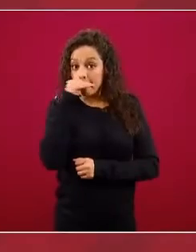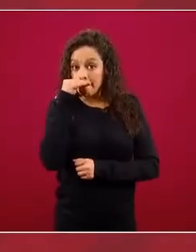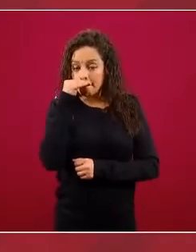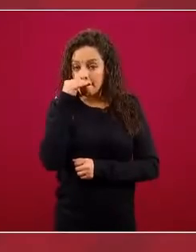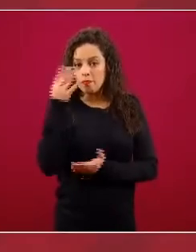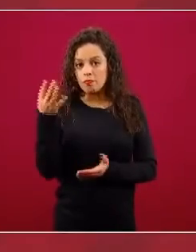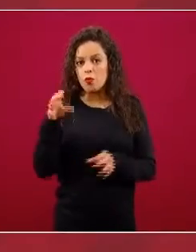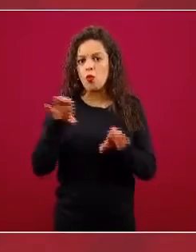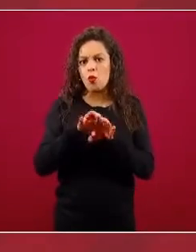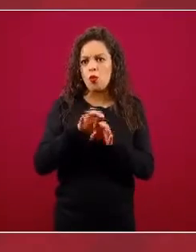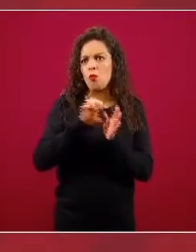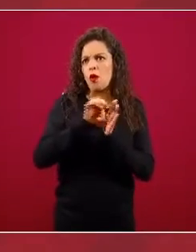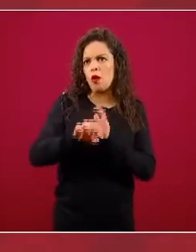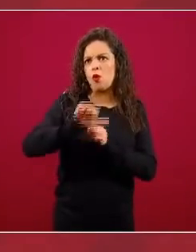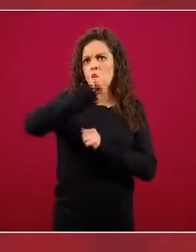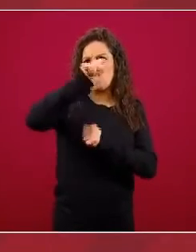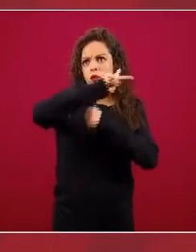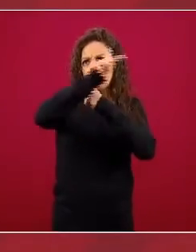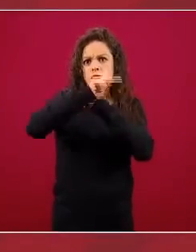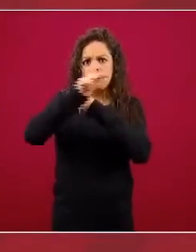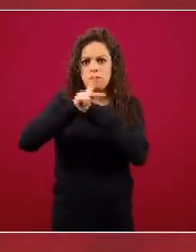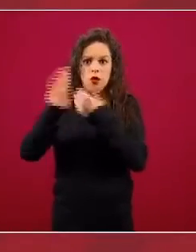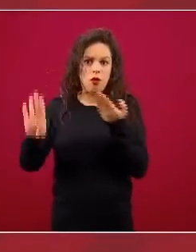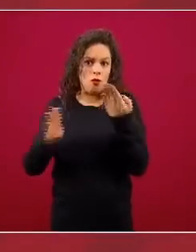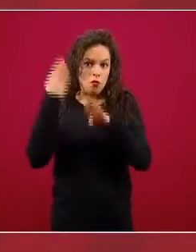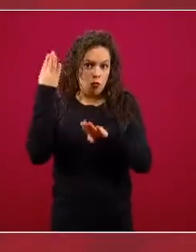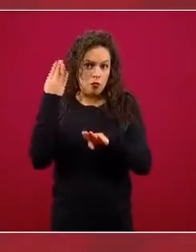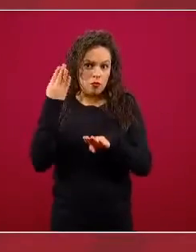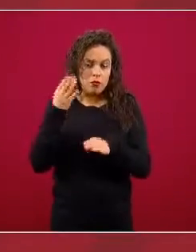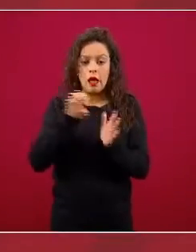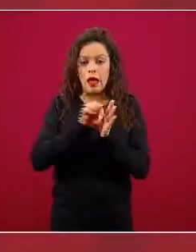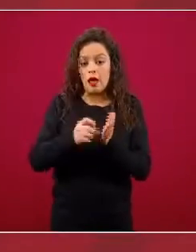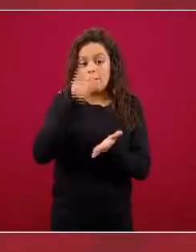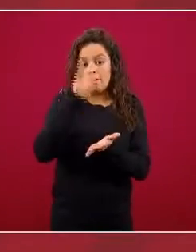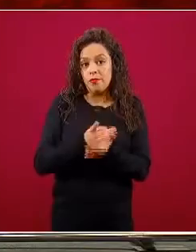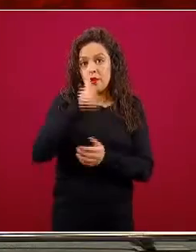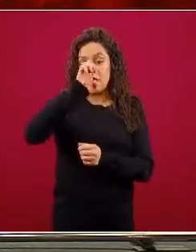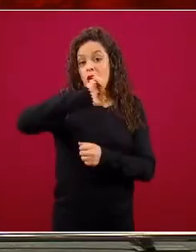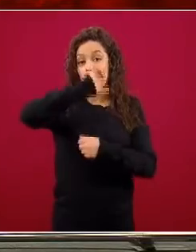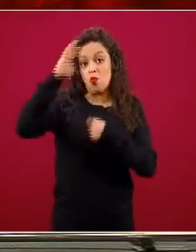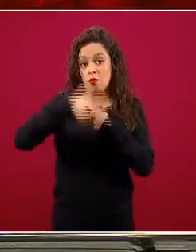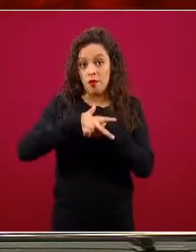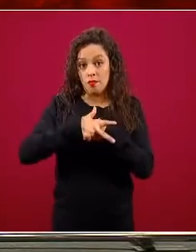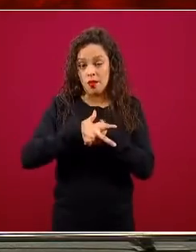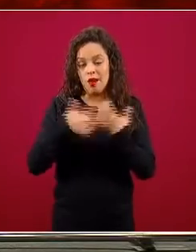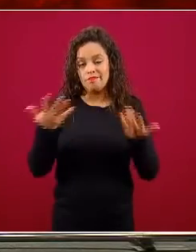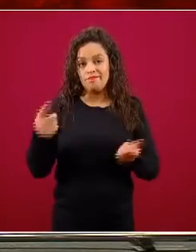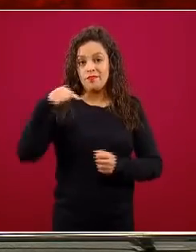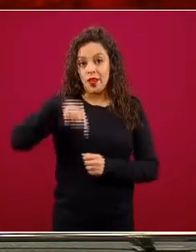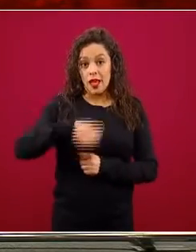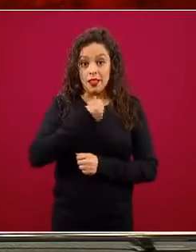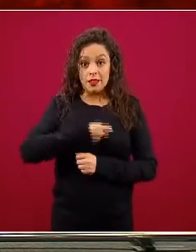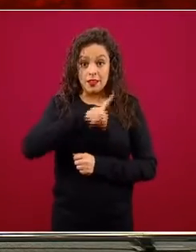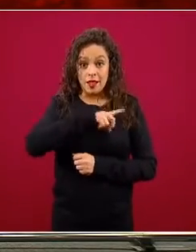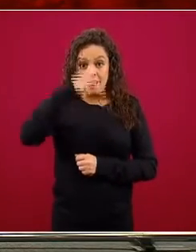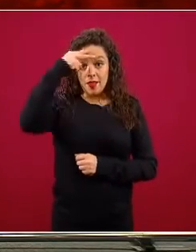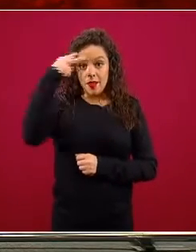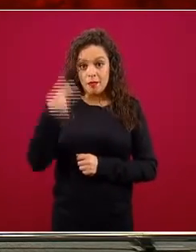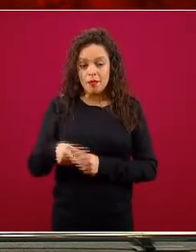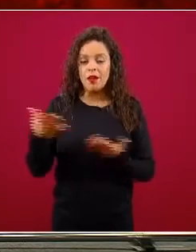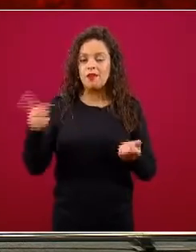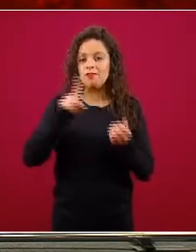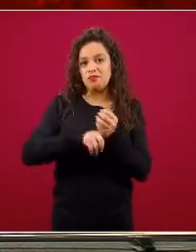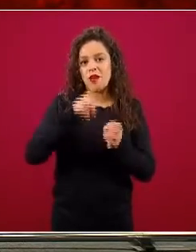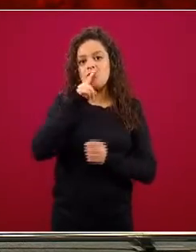países en el mundo, particularmente en la región europea, pues la salud de México seguramente sería mucho más afortunada. Esa es